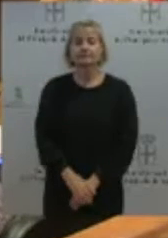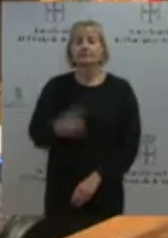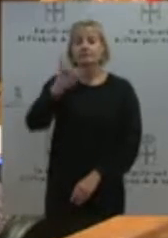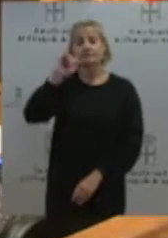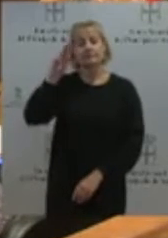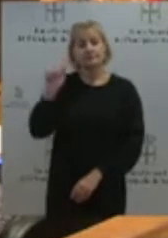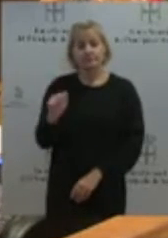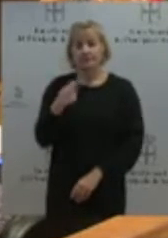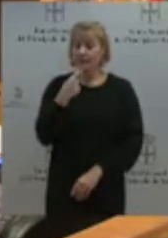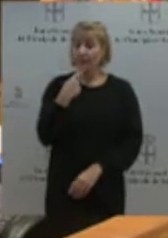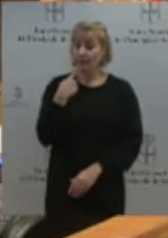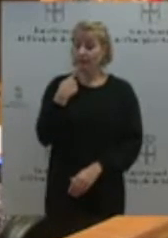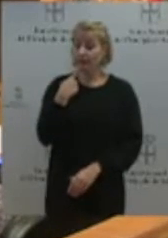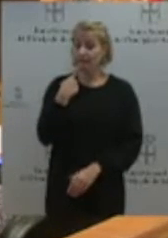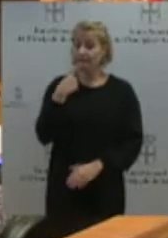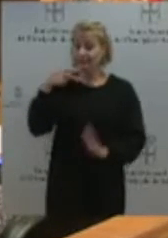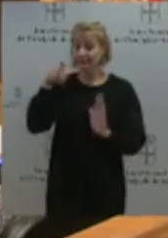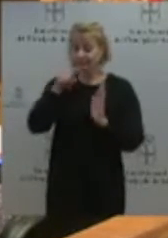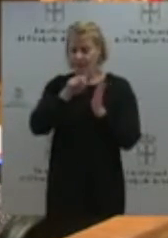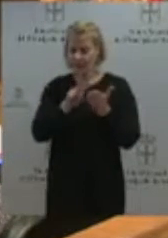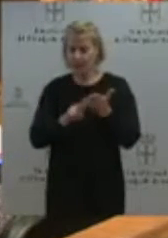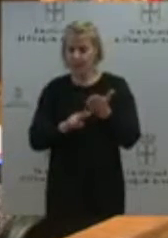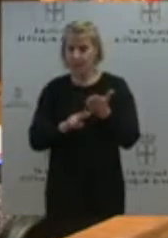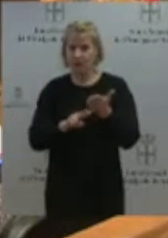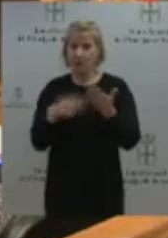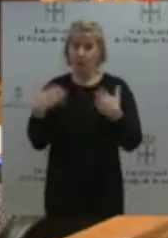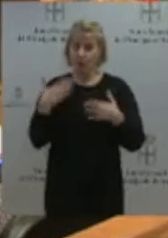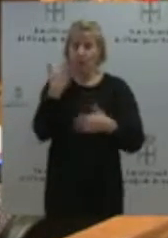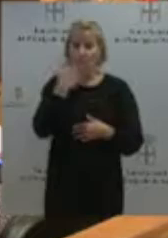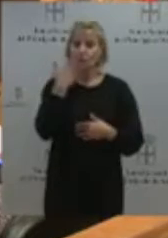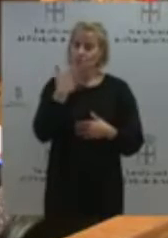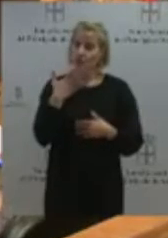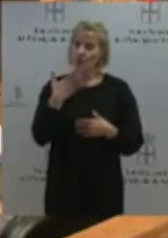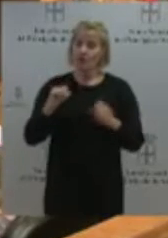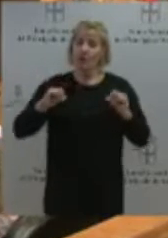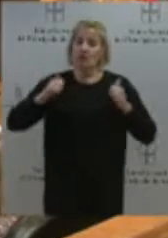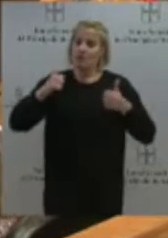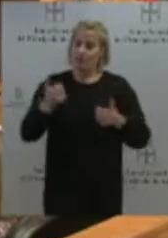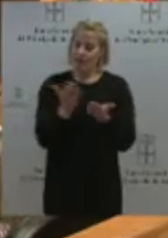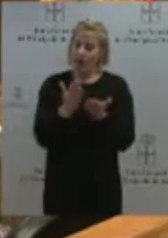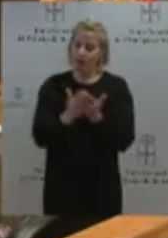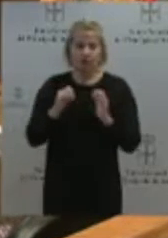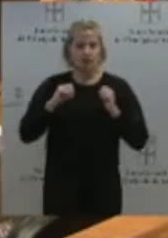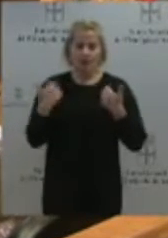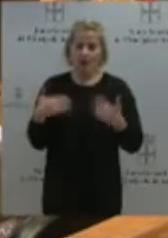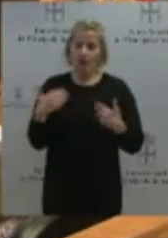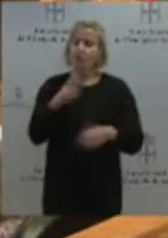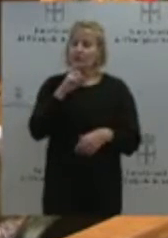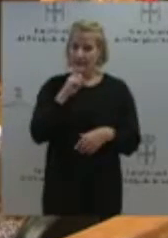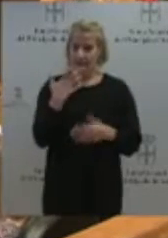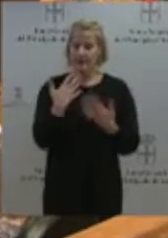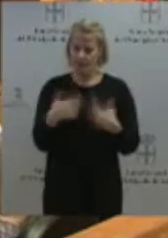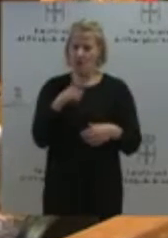es que dentro de la complejidad de lo que supone el nuevo curso escolar, creo que el inicio del curso en general ha respondido bien a